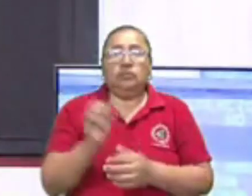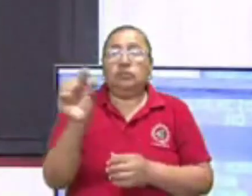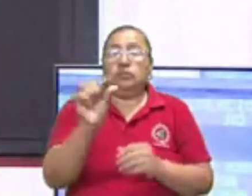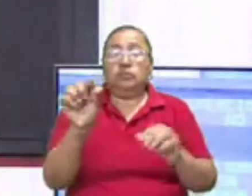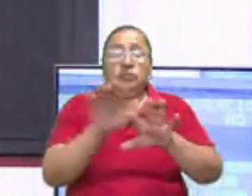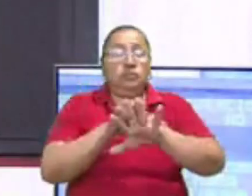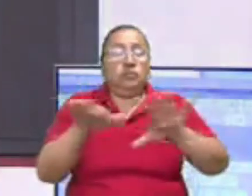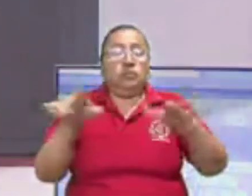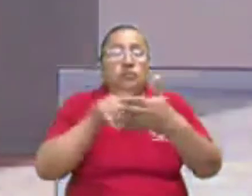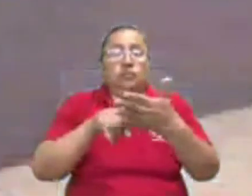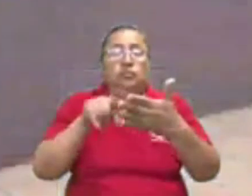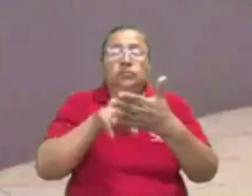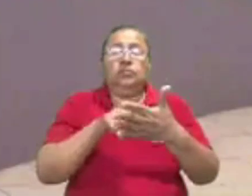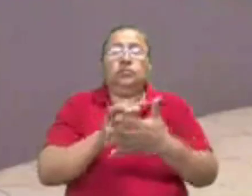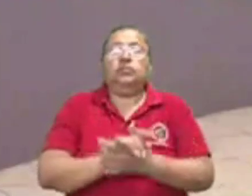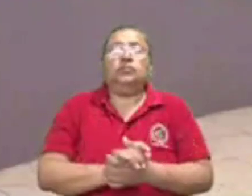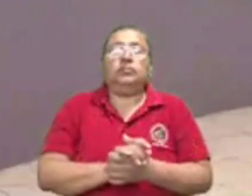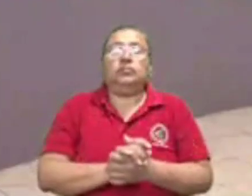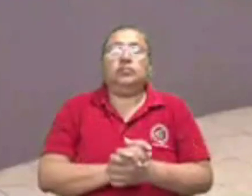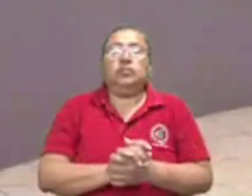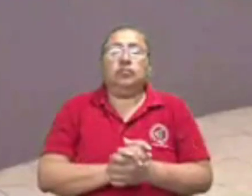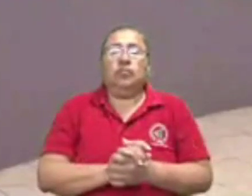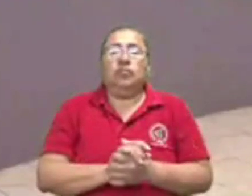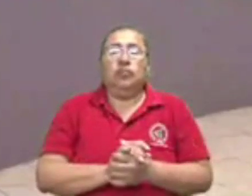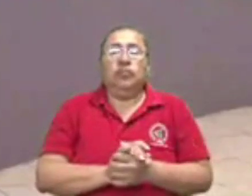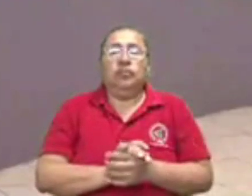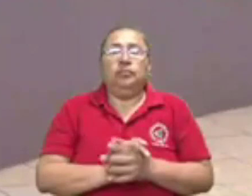Se va a cerrar la votación.